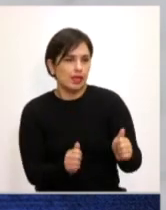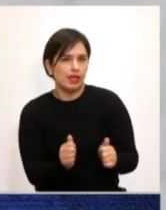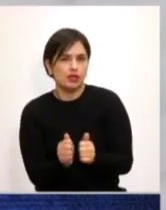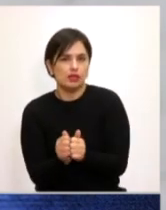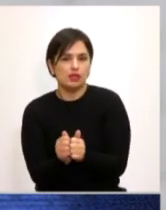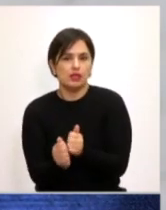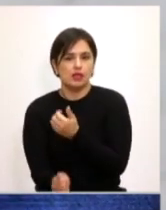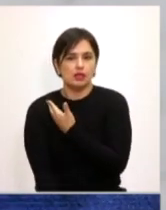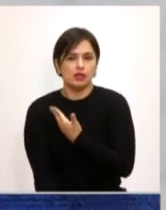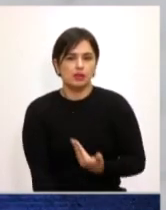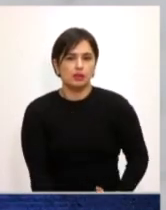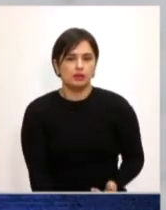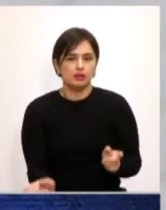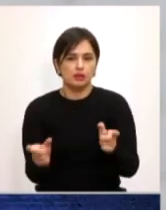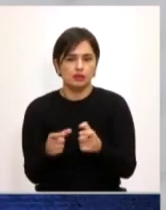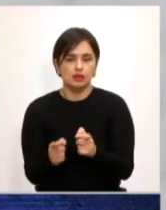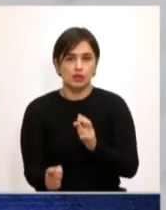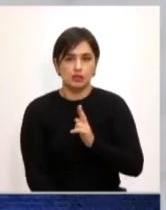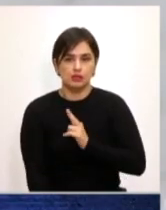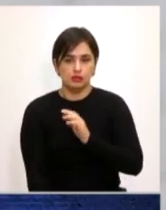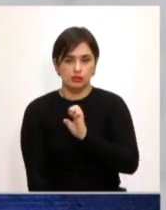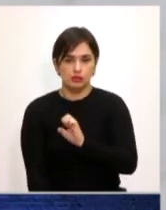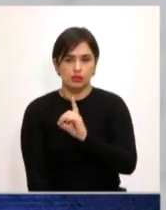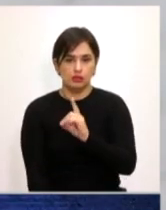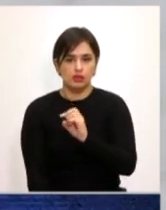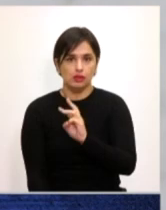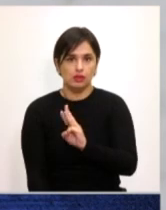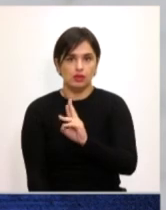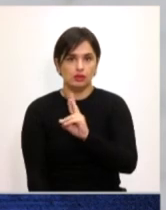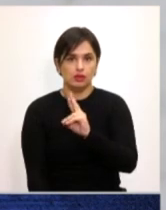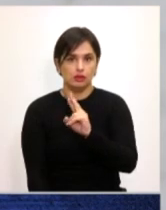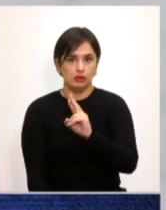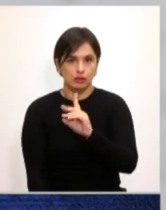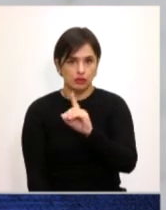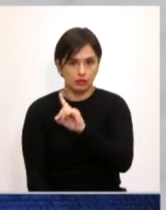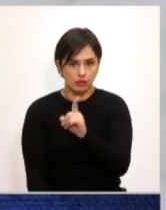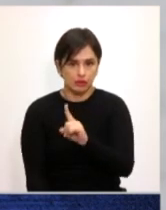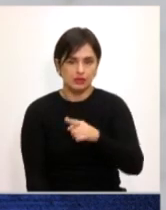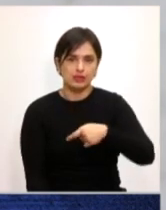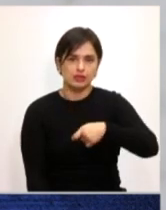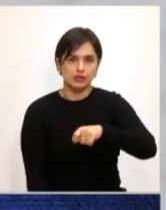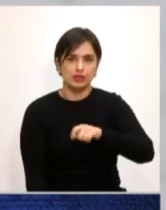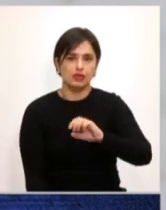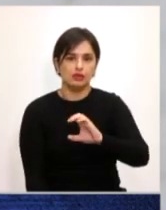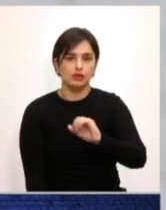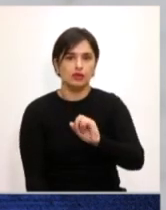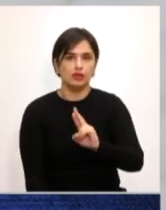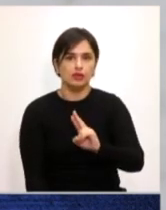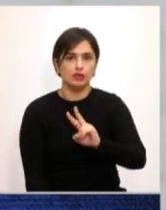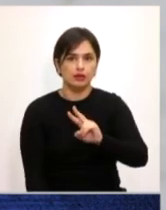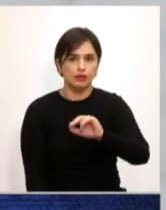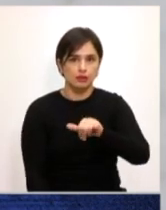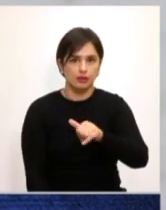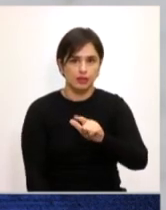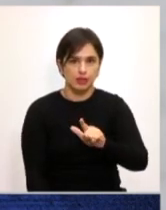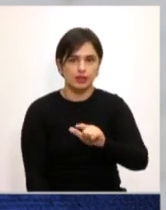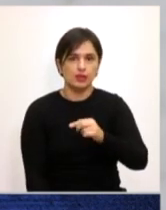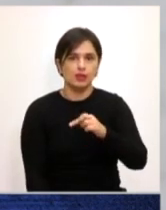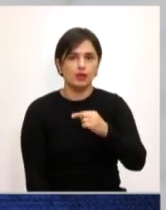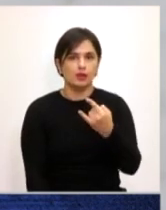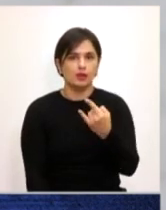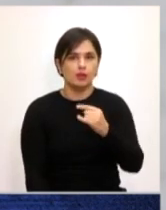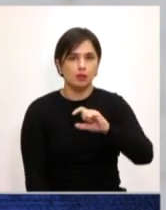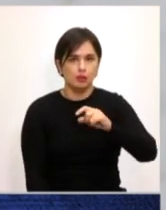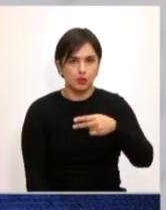señor José Manuel Rojo Edwards, y de los senadores Loreto Carvajal, Kenneth Pugh,